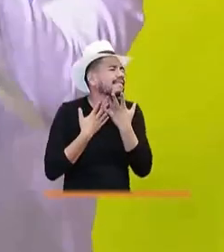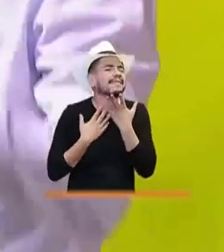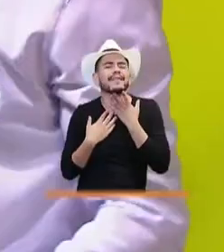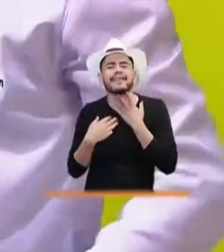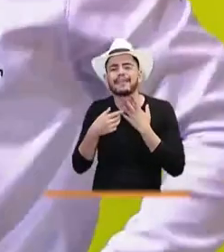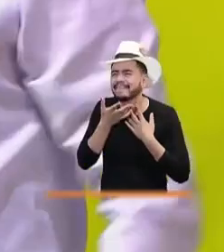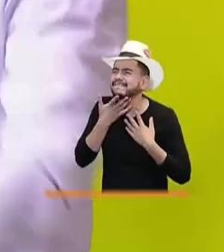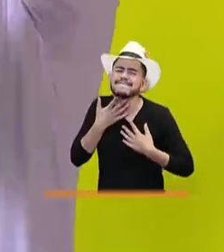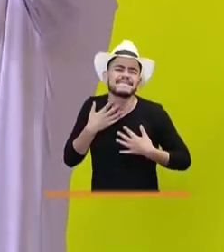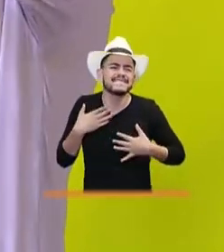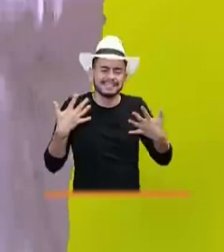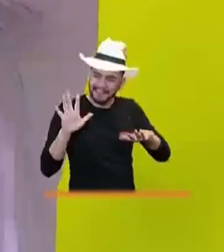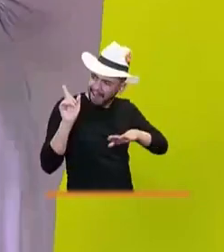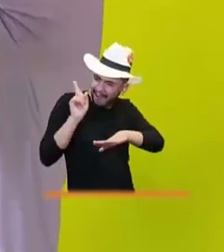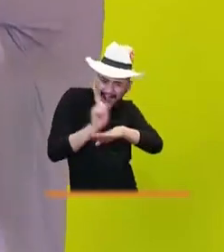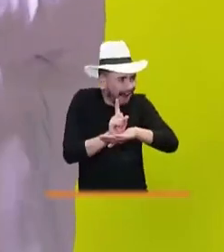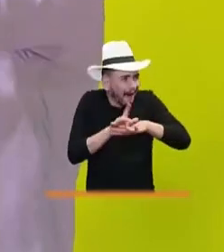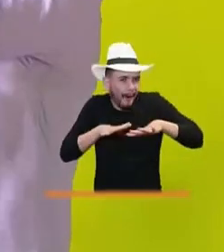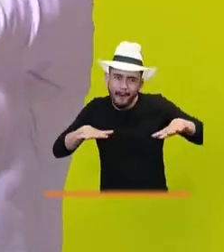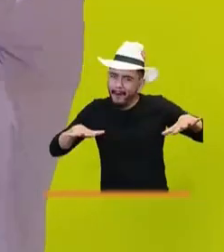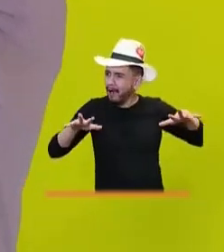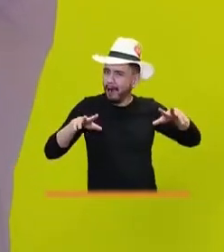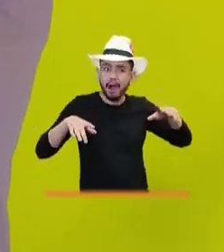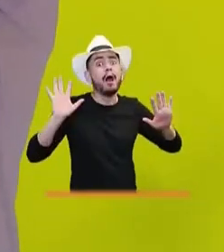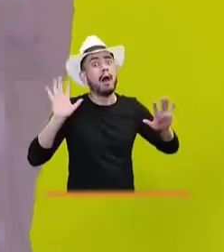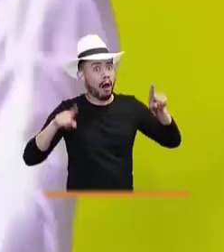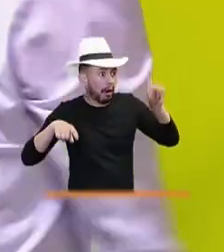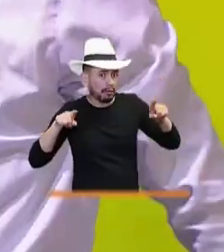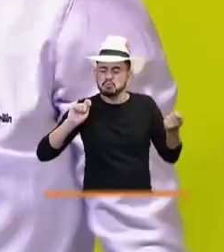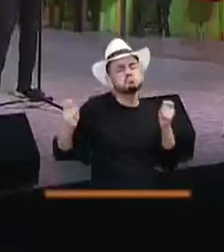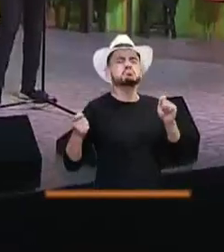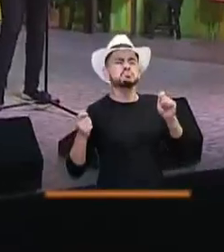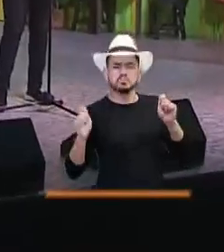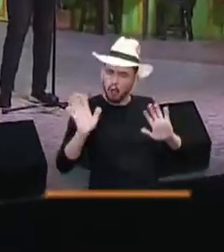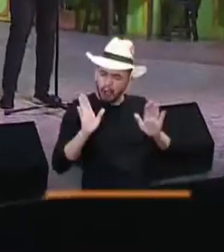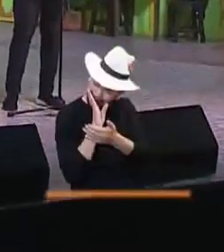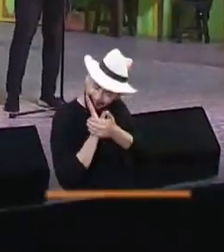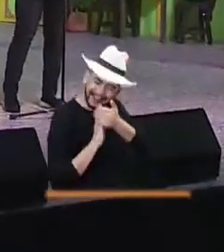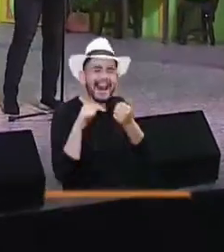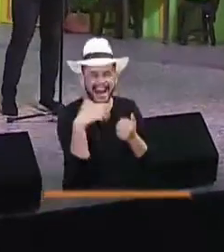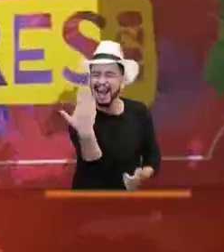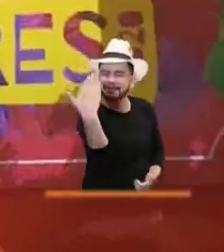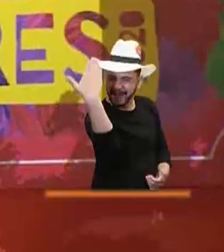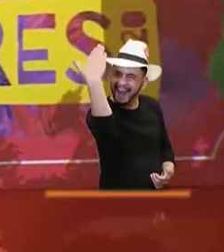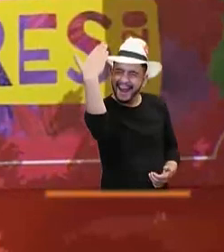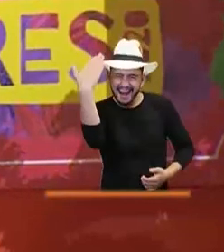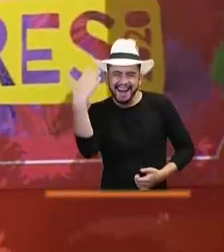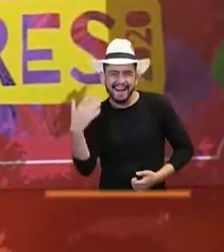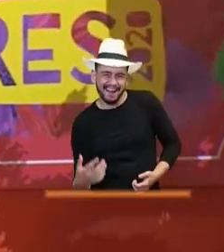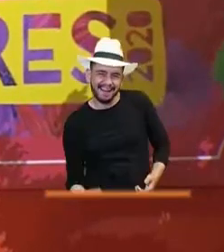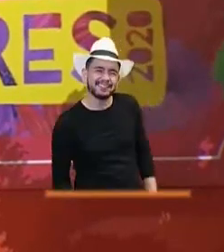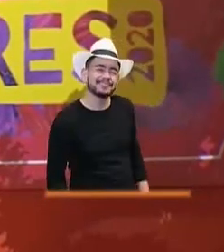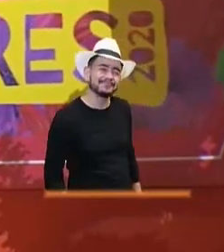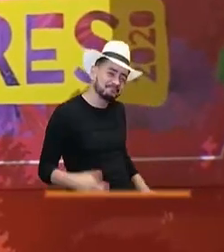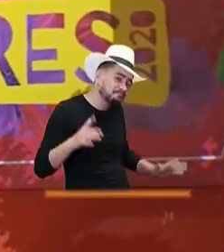se conoce al verdadero varón. No es como usted, que en